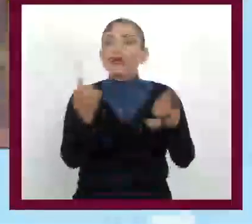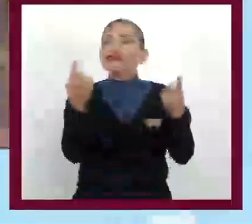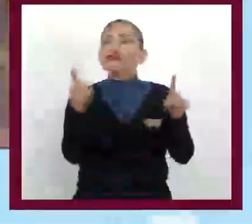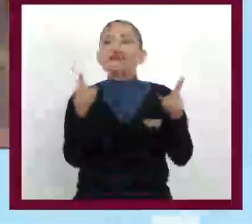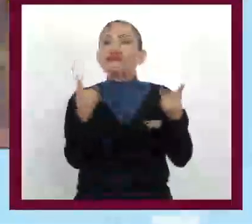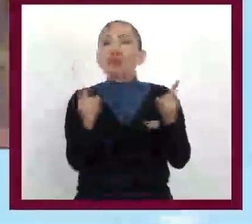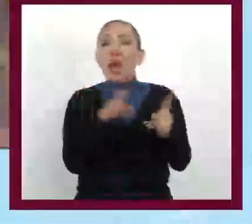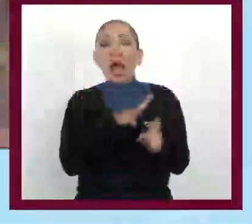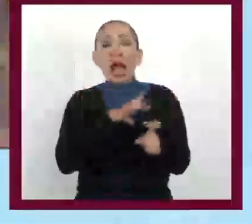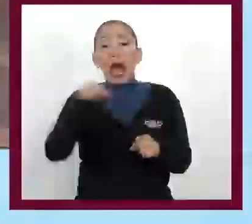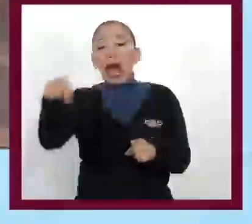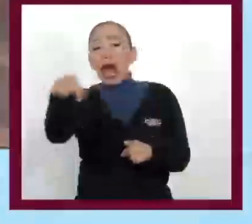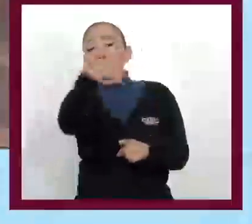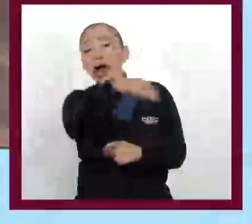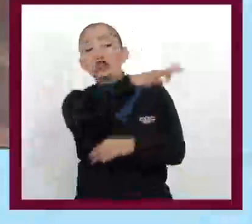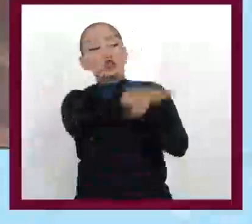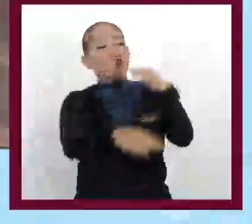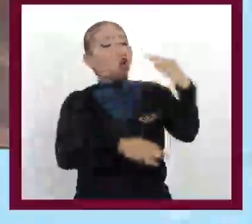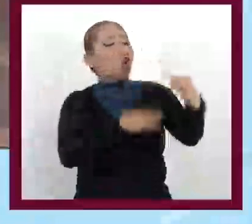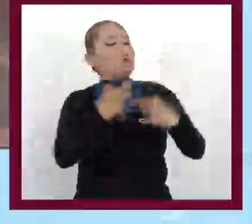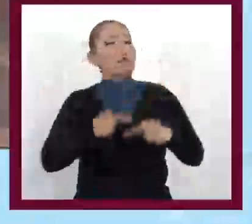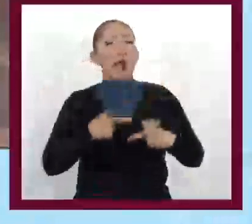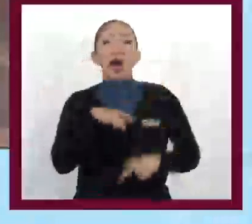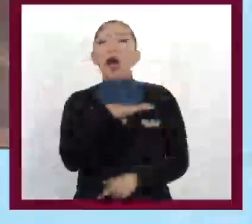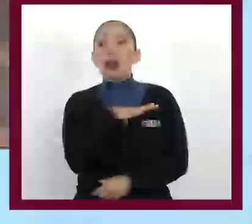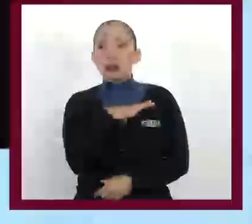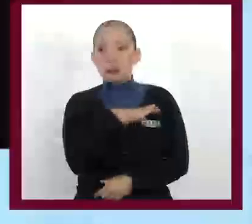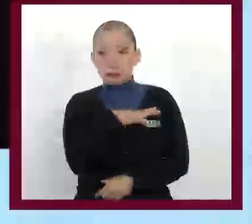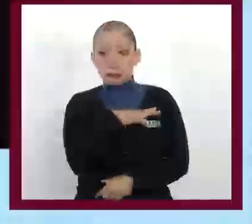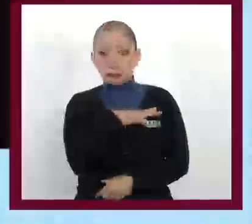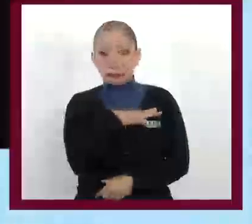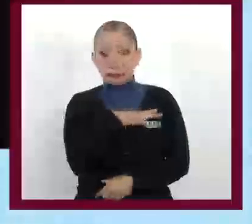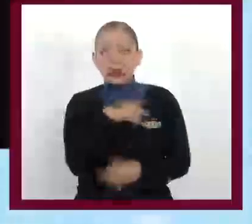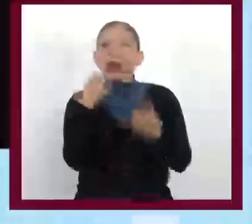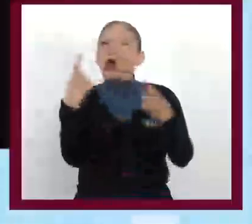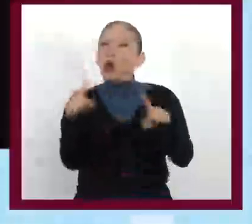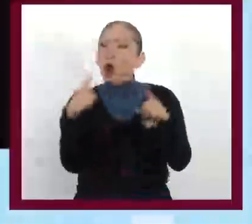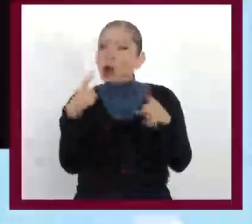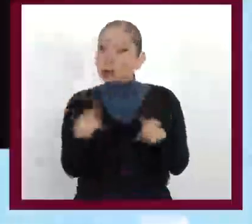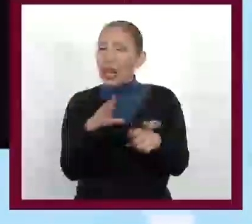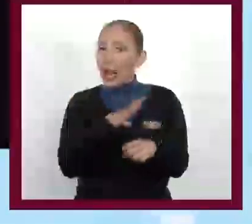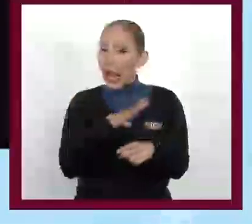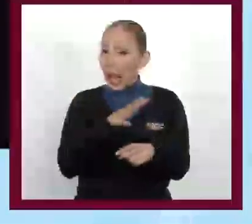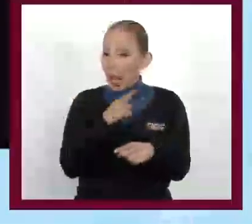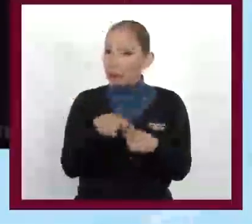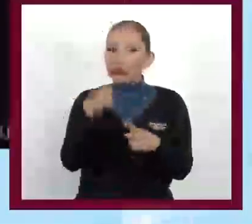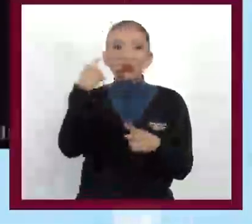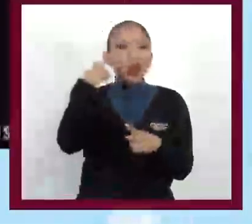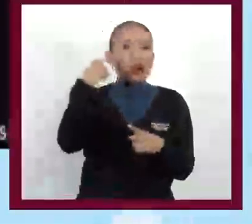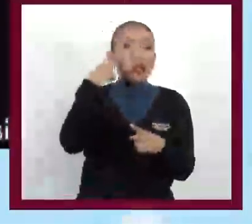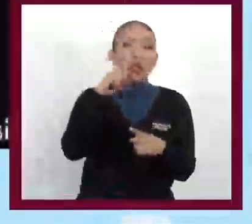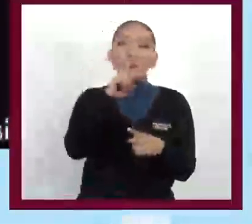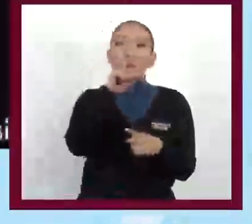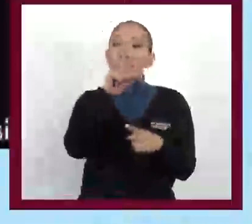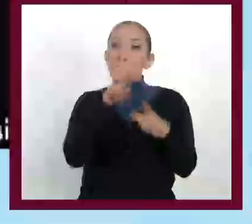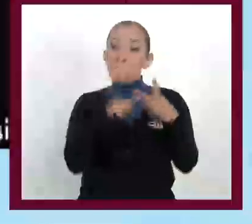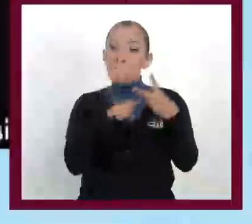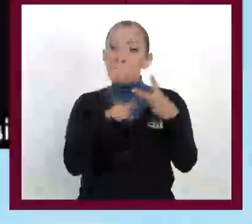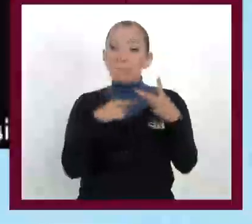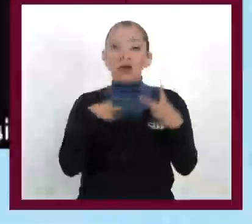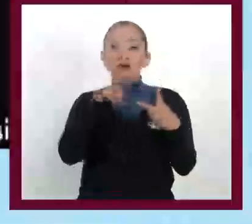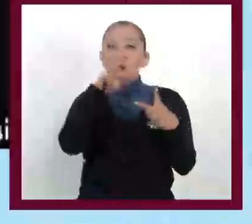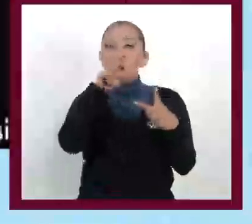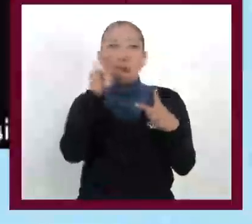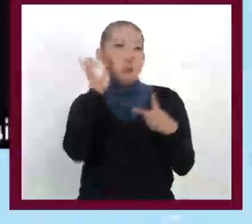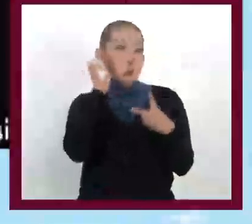La música está presente y vive en todos nosotros. La música consta principalmente de sonidos y silencios. Los